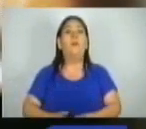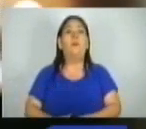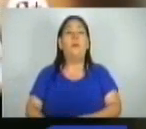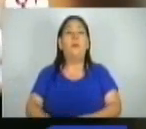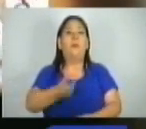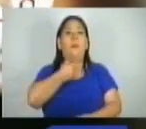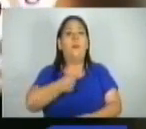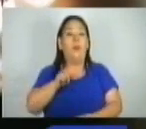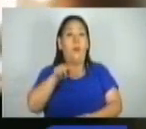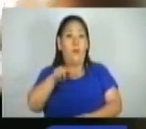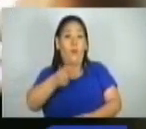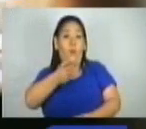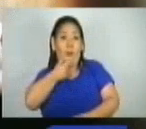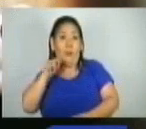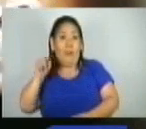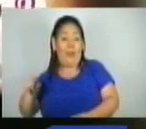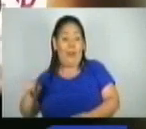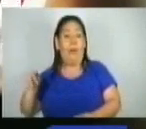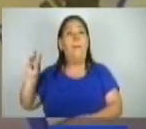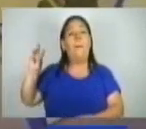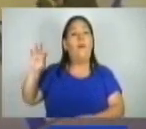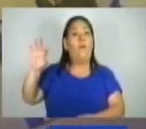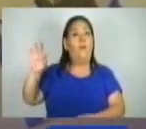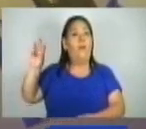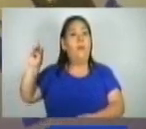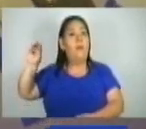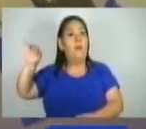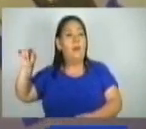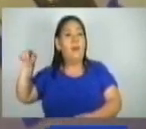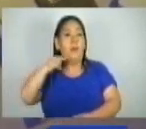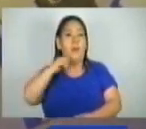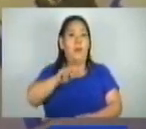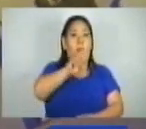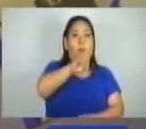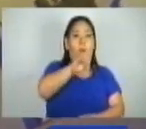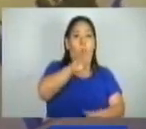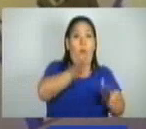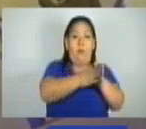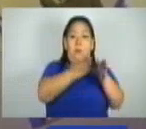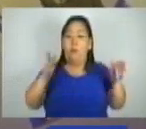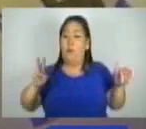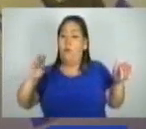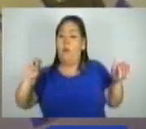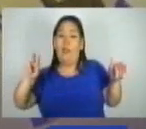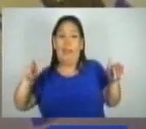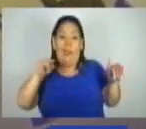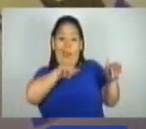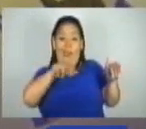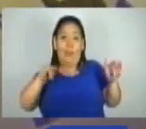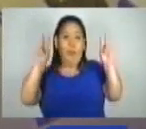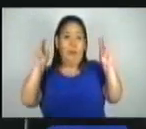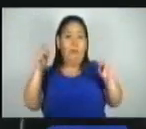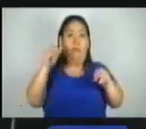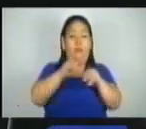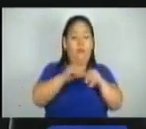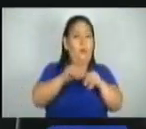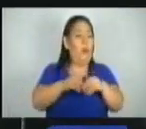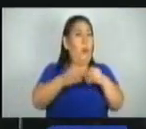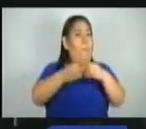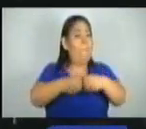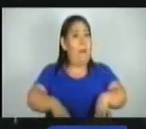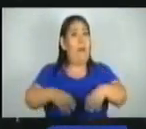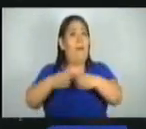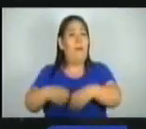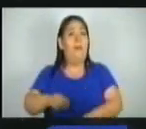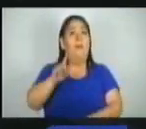informe del fondo monetario internacional reflejó que entre 2004 y 2023 el sector financiero acumuló pérdidas de